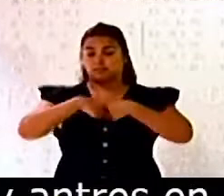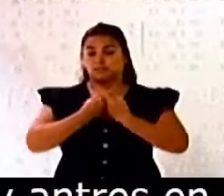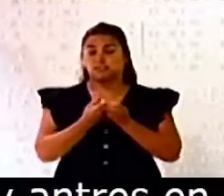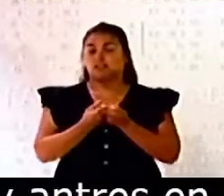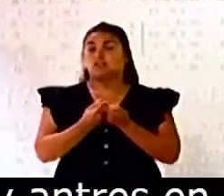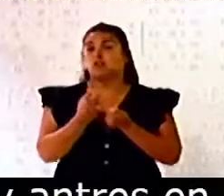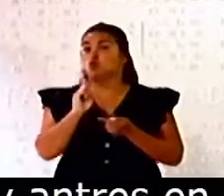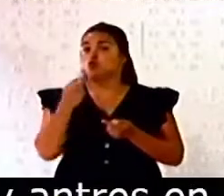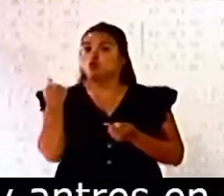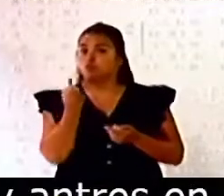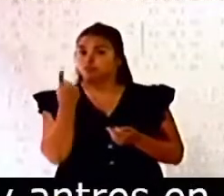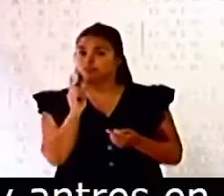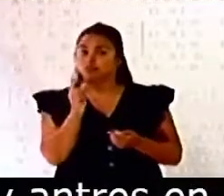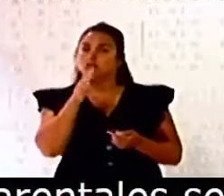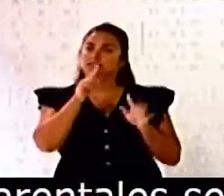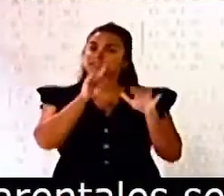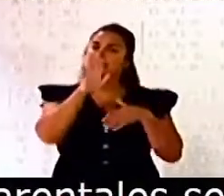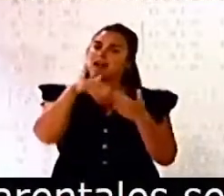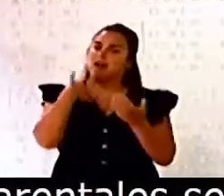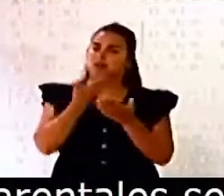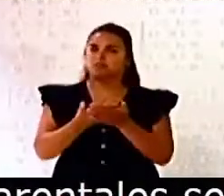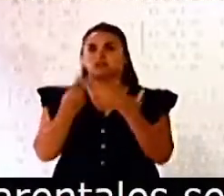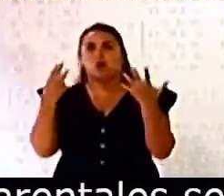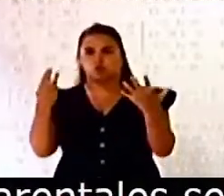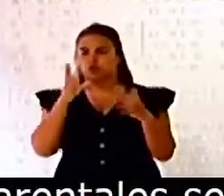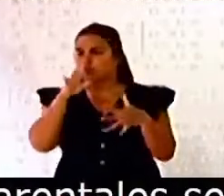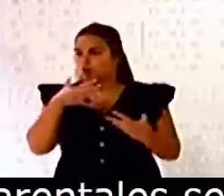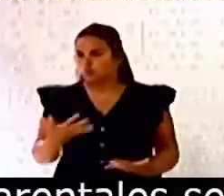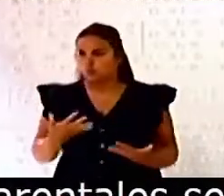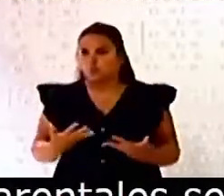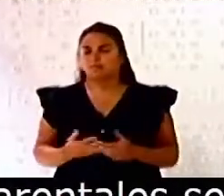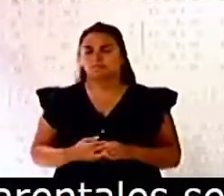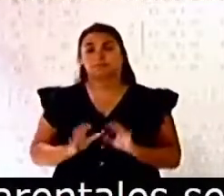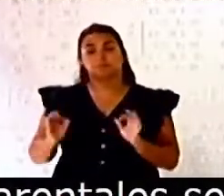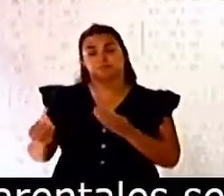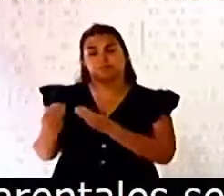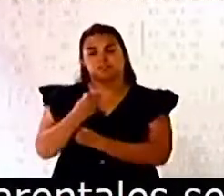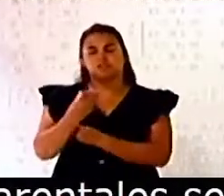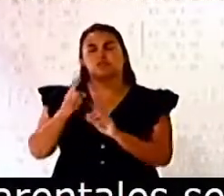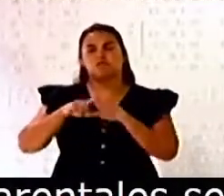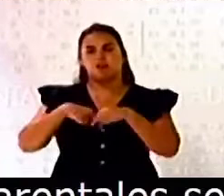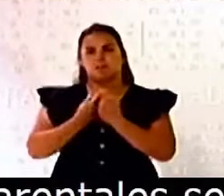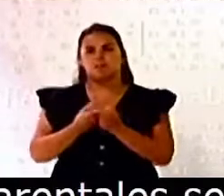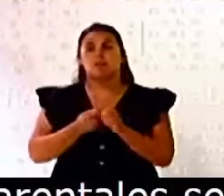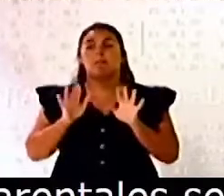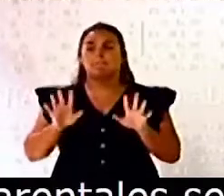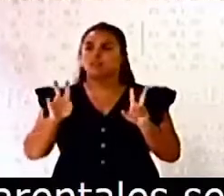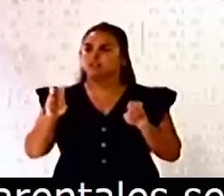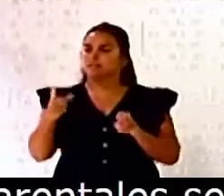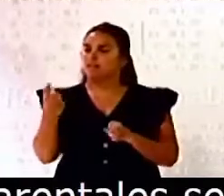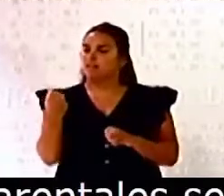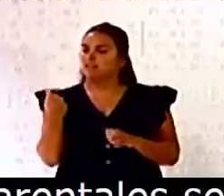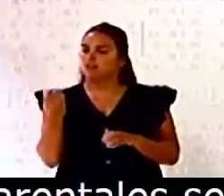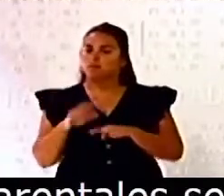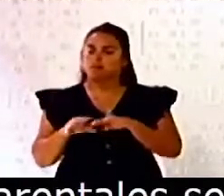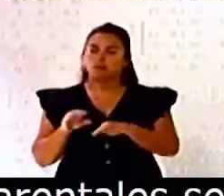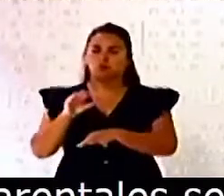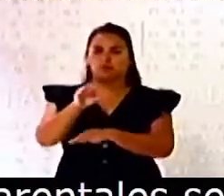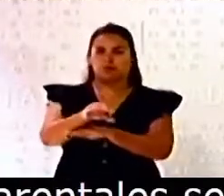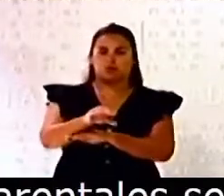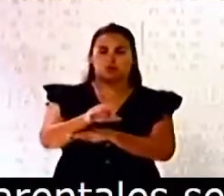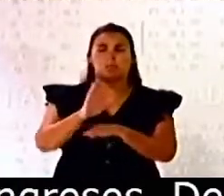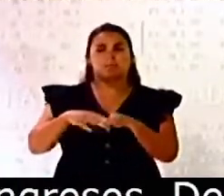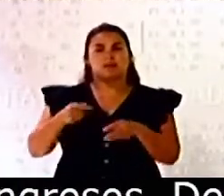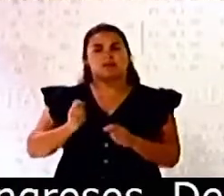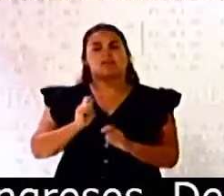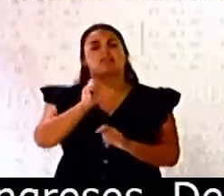monoparentales, se ha elevado del 6 al 8. Eso respecto de los ingresos de la familia. Respecto del importe de la subvención a